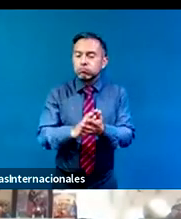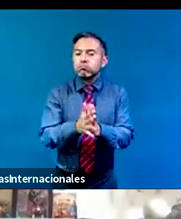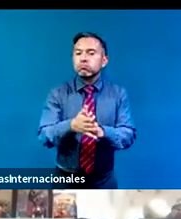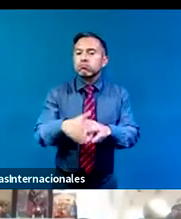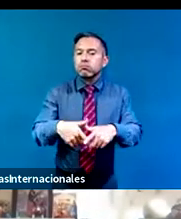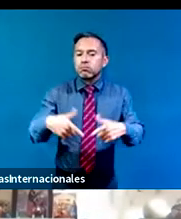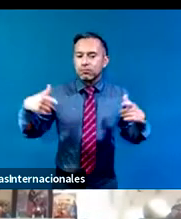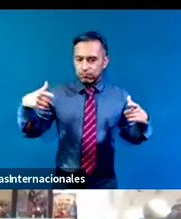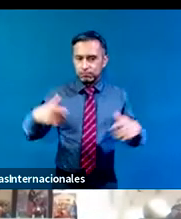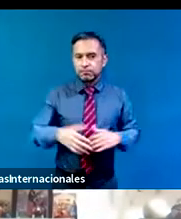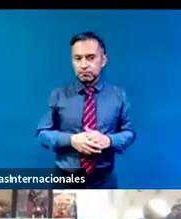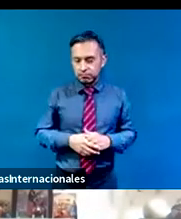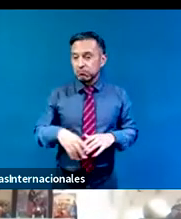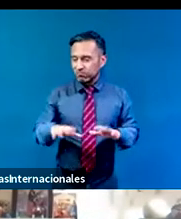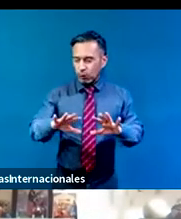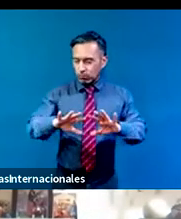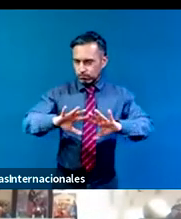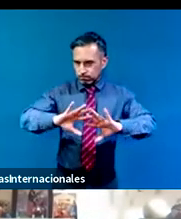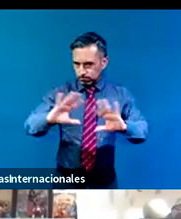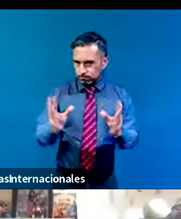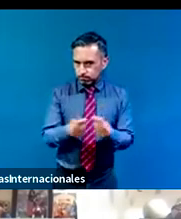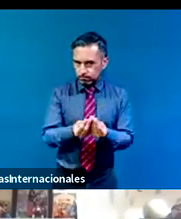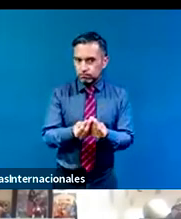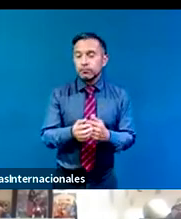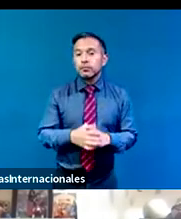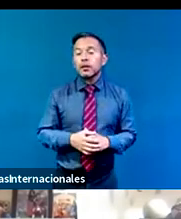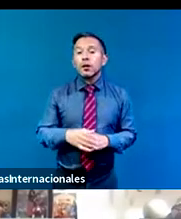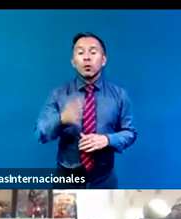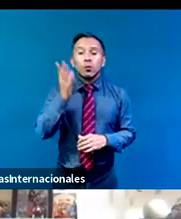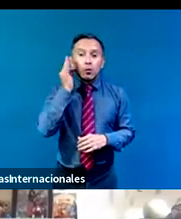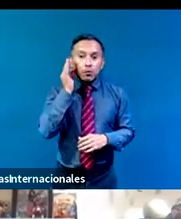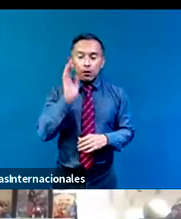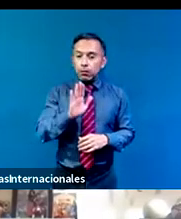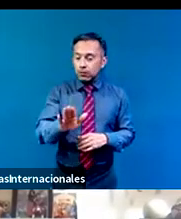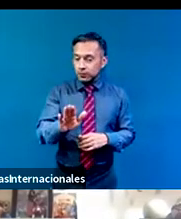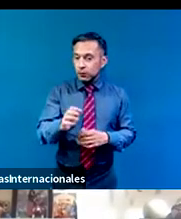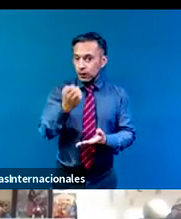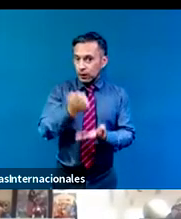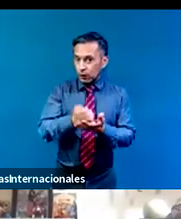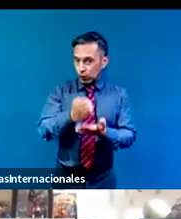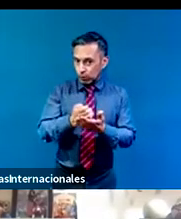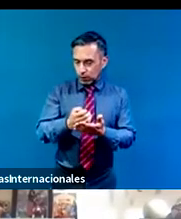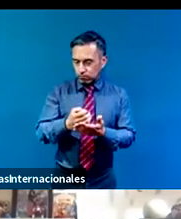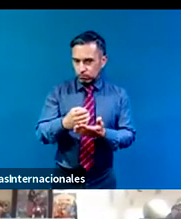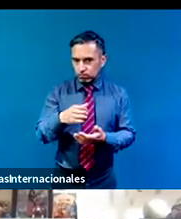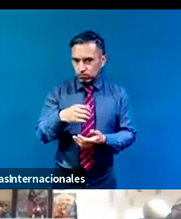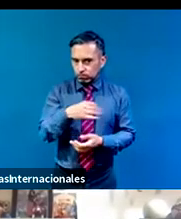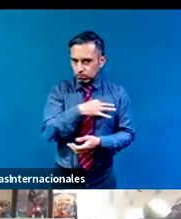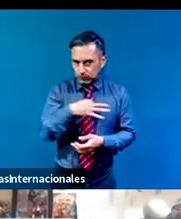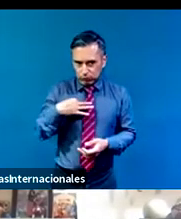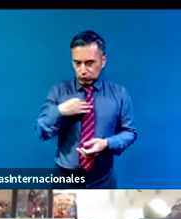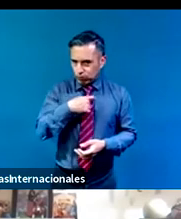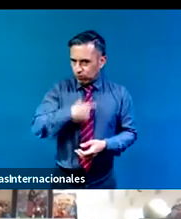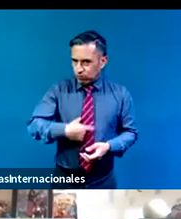una cosa redonda, la autonomía económica de las mujeres es fundamental para que ellas puedan